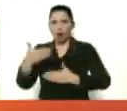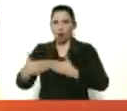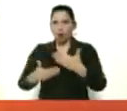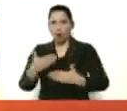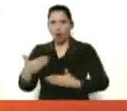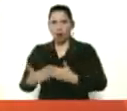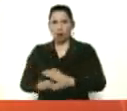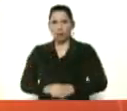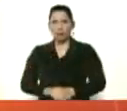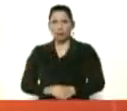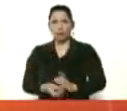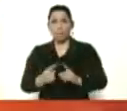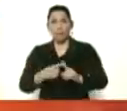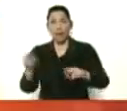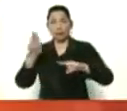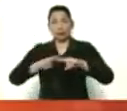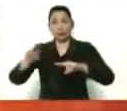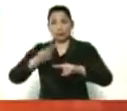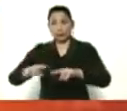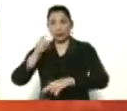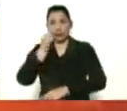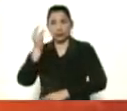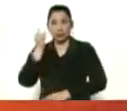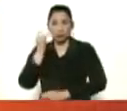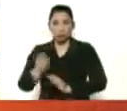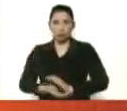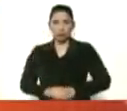flexibilizarla un poco para los niños y las niñas.